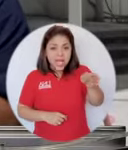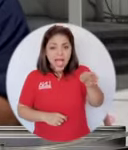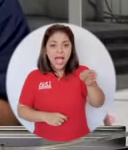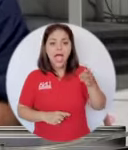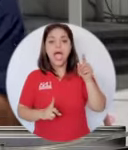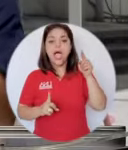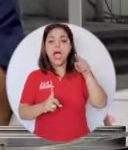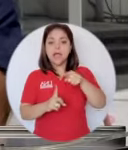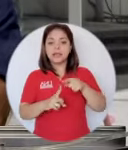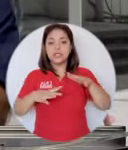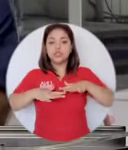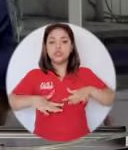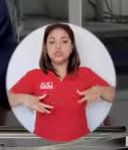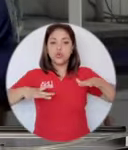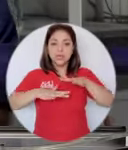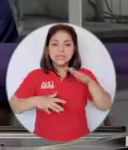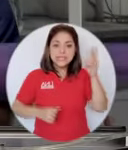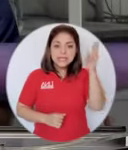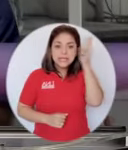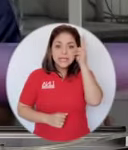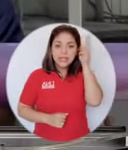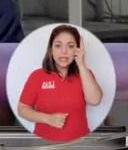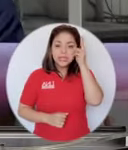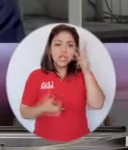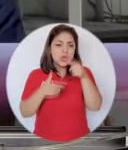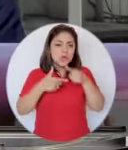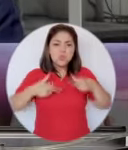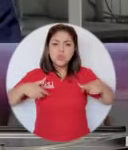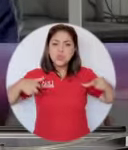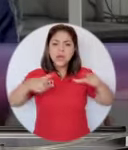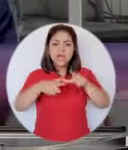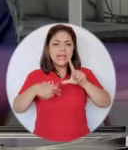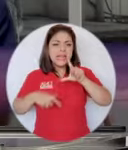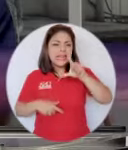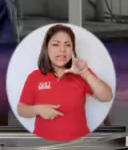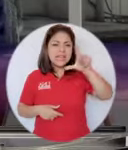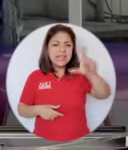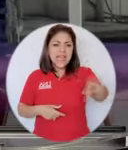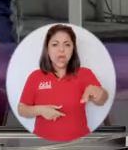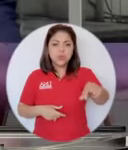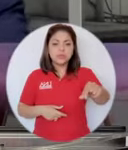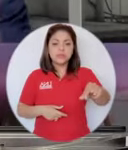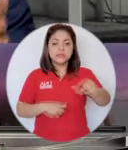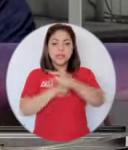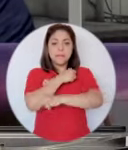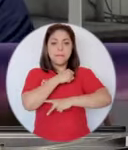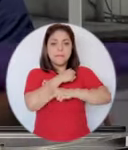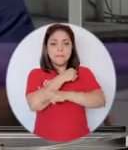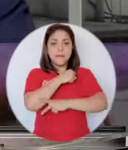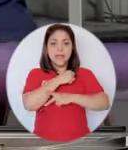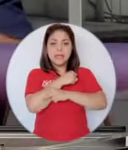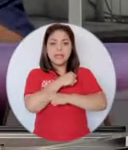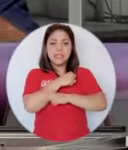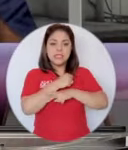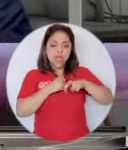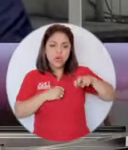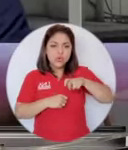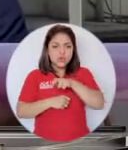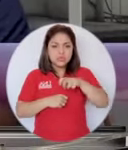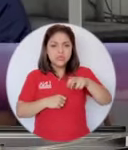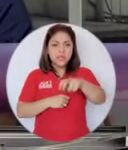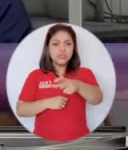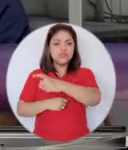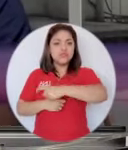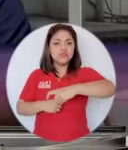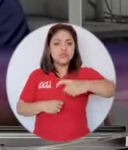tomas de estos que van a las zonas indígenas, a los lugares más recónditos del país, cruzando ríos, amarrados a un mecate